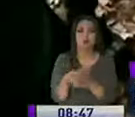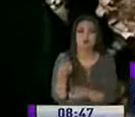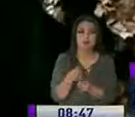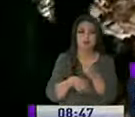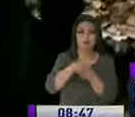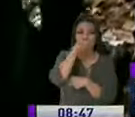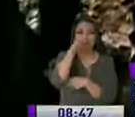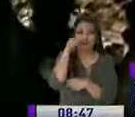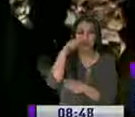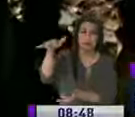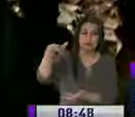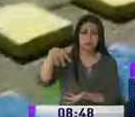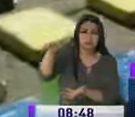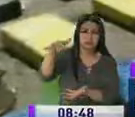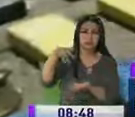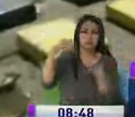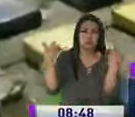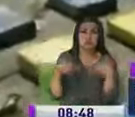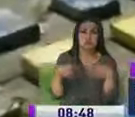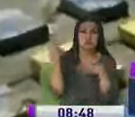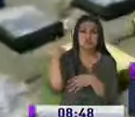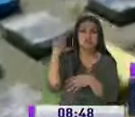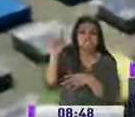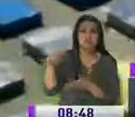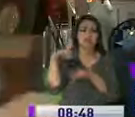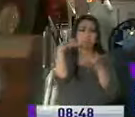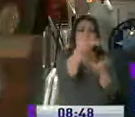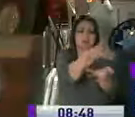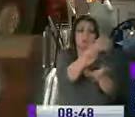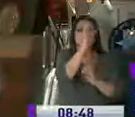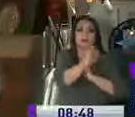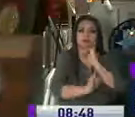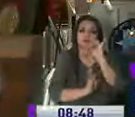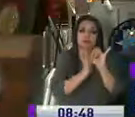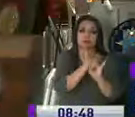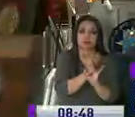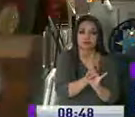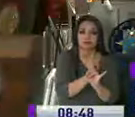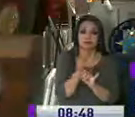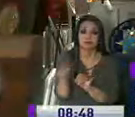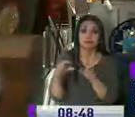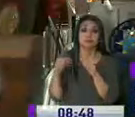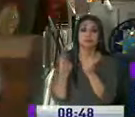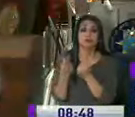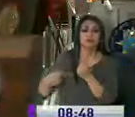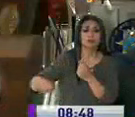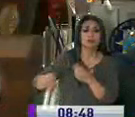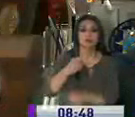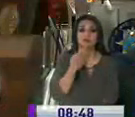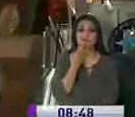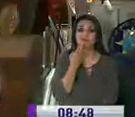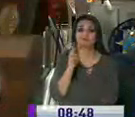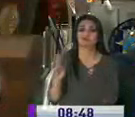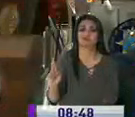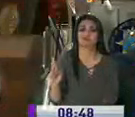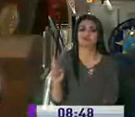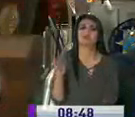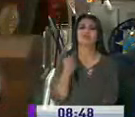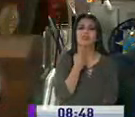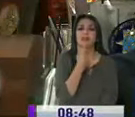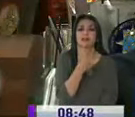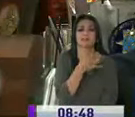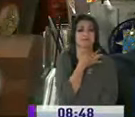acá se analiza la posibilidad de hacer un llamado a comparecer a las autoridades del sector de seguridad. No puedo entender cómo el Ministerio del